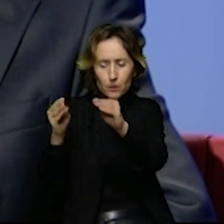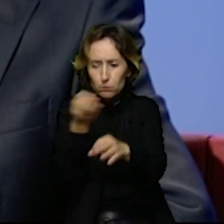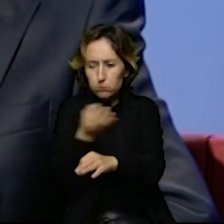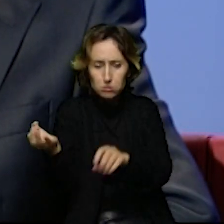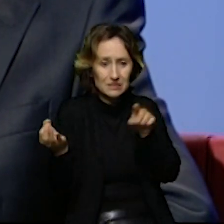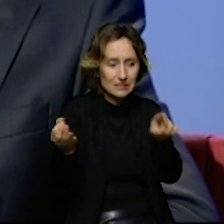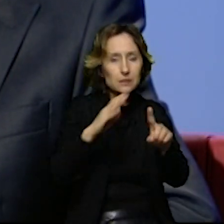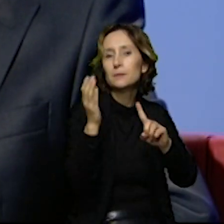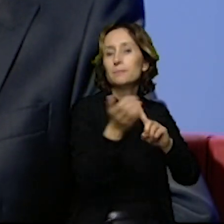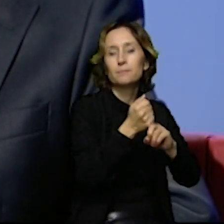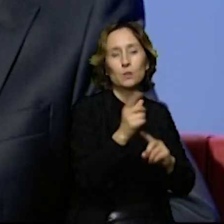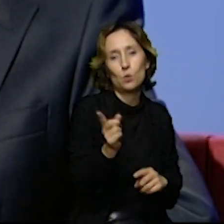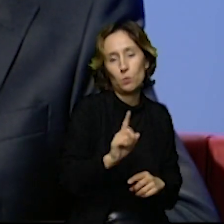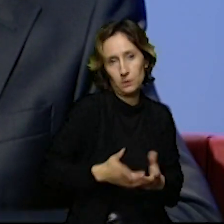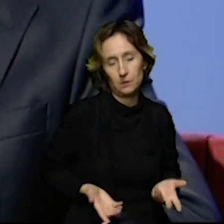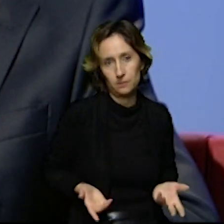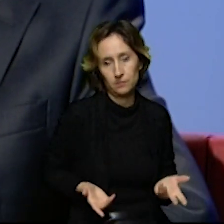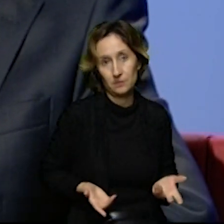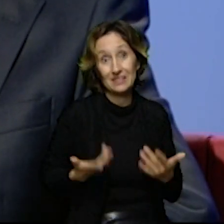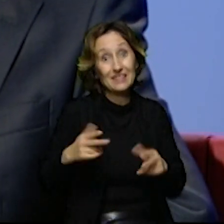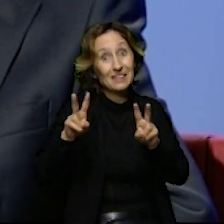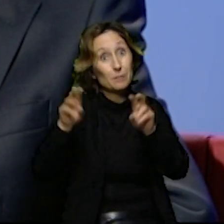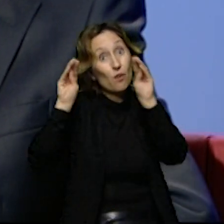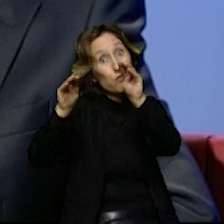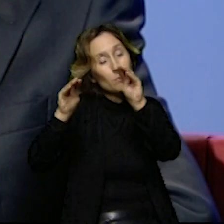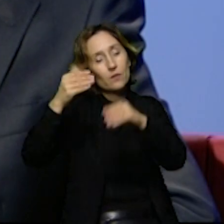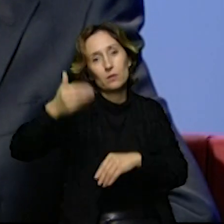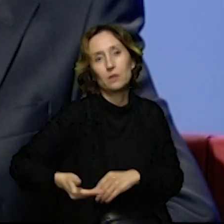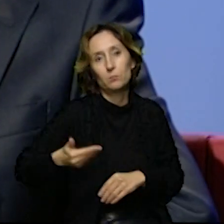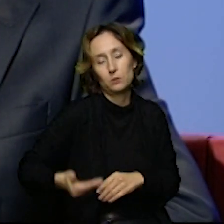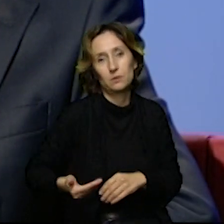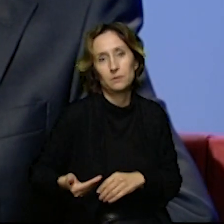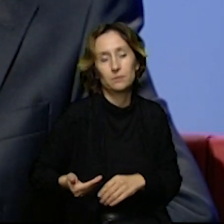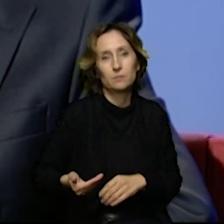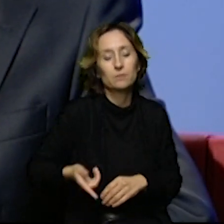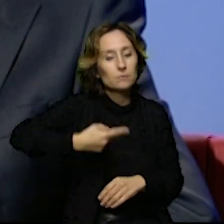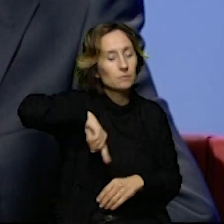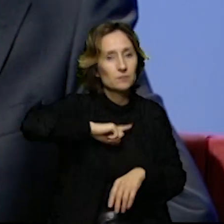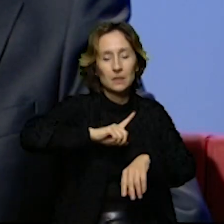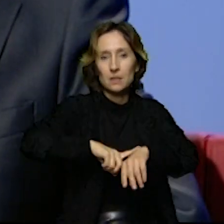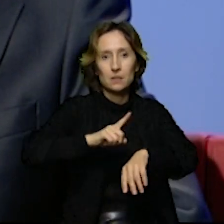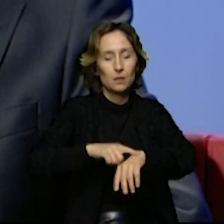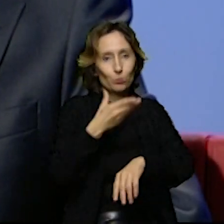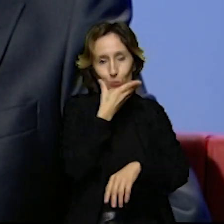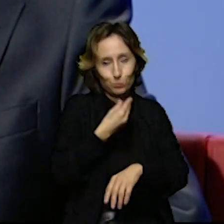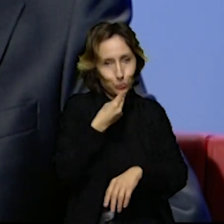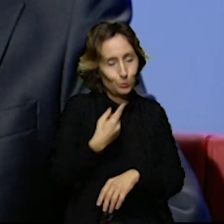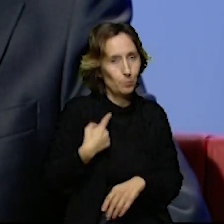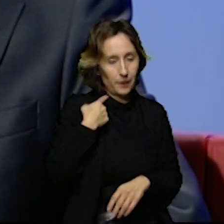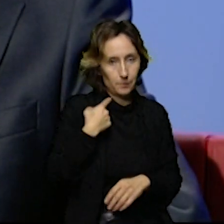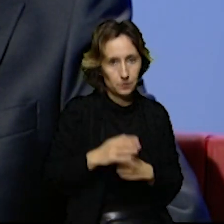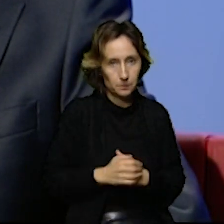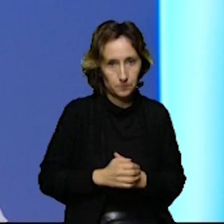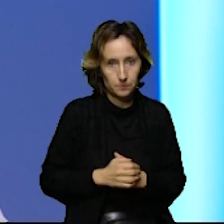necesitan. Luego, el tema de la formación es fundamental y estamos perdiendo un tiempo precioso. ¿A usted, por tanto, no